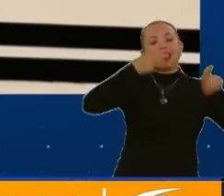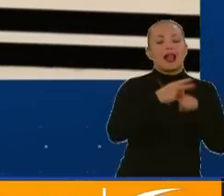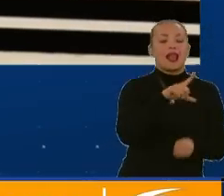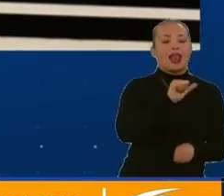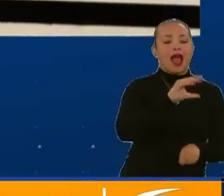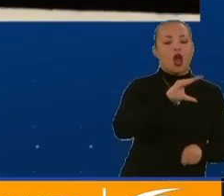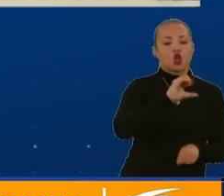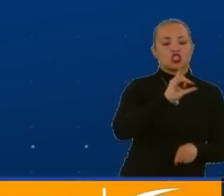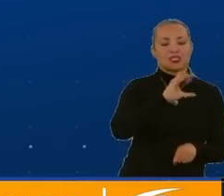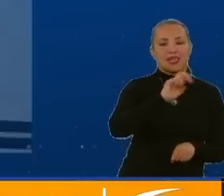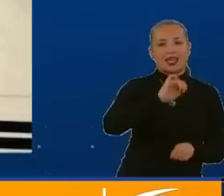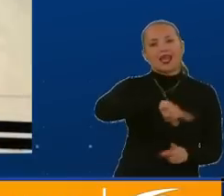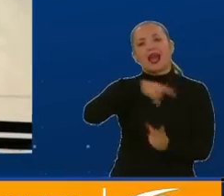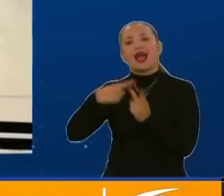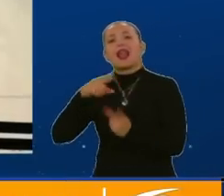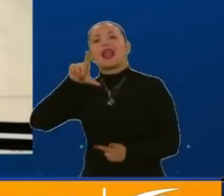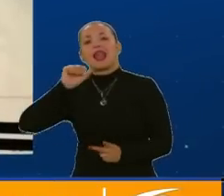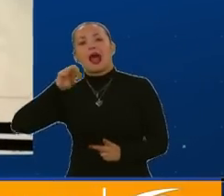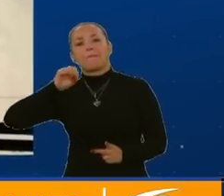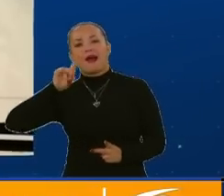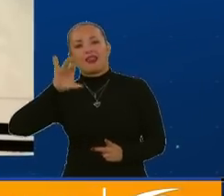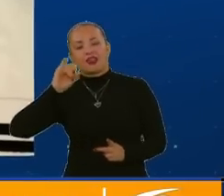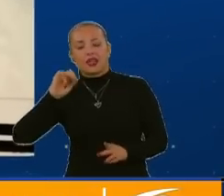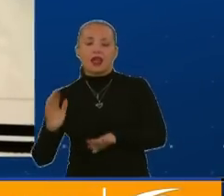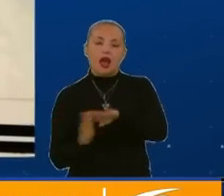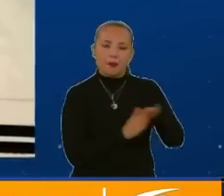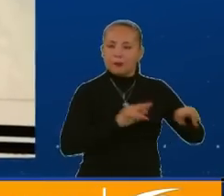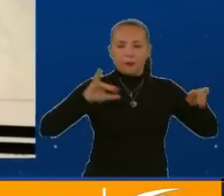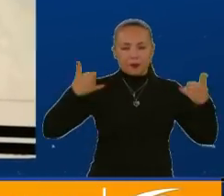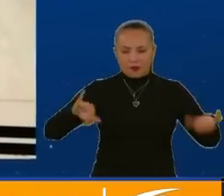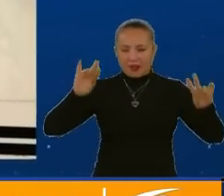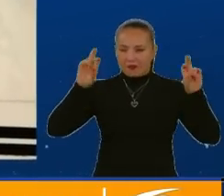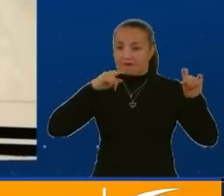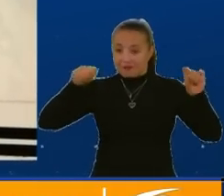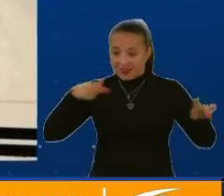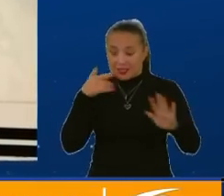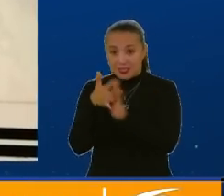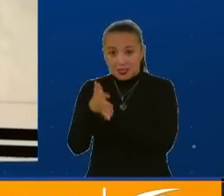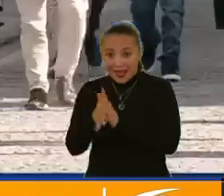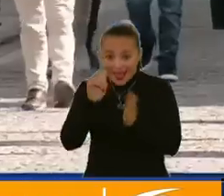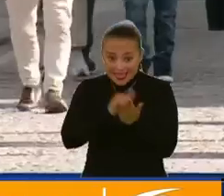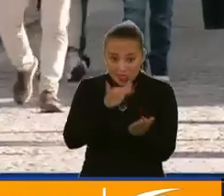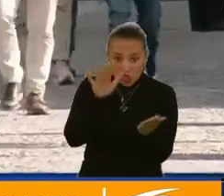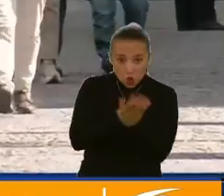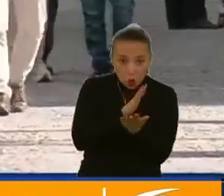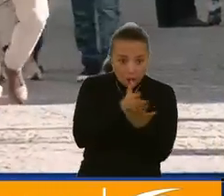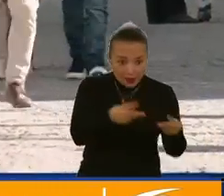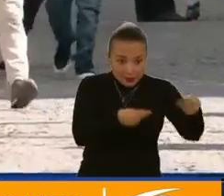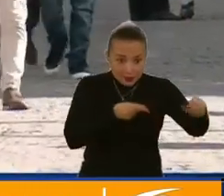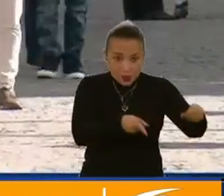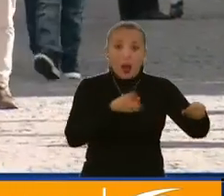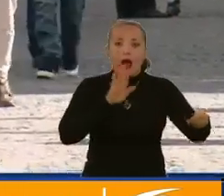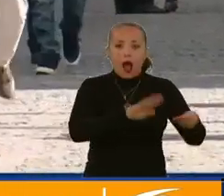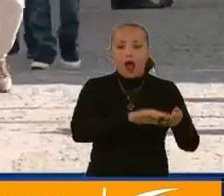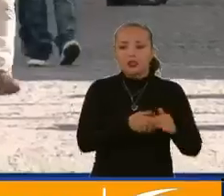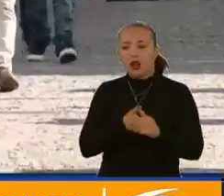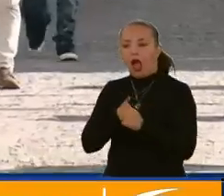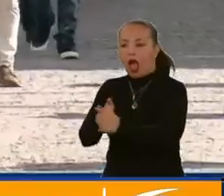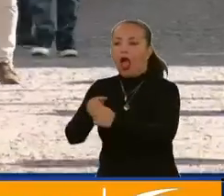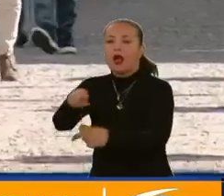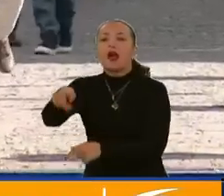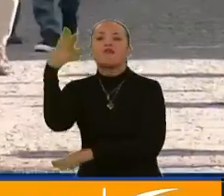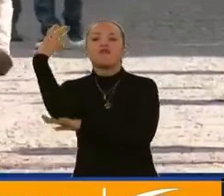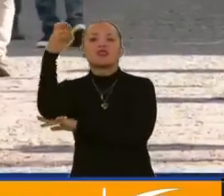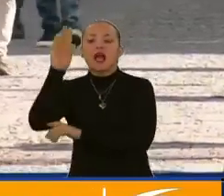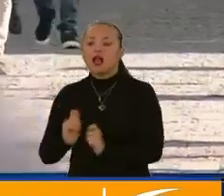y alias La Madrina. Cierro con lo siguiente, abro comillas, y con base en estos documentos se indujo en error a un fiscal de la